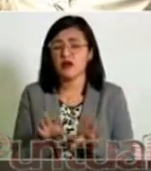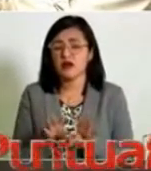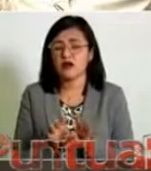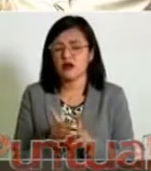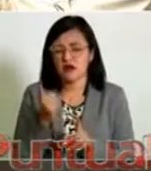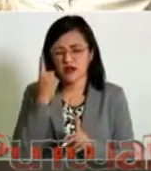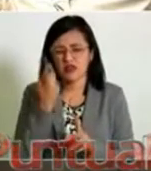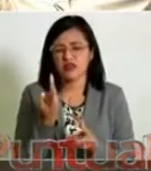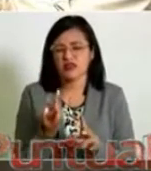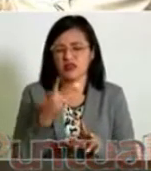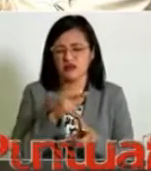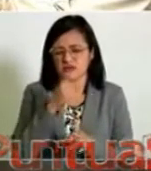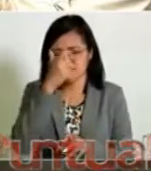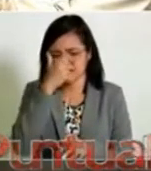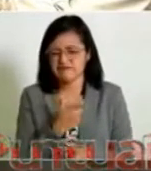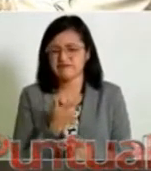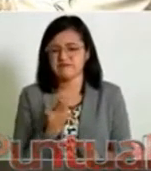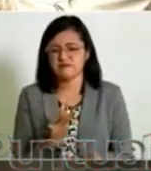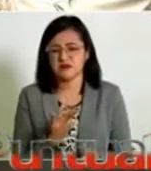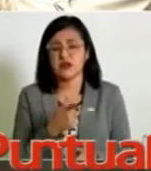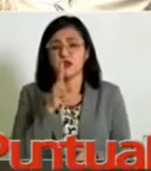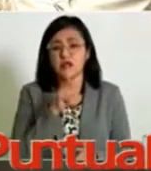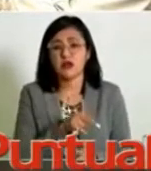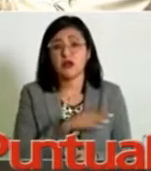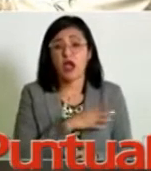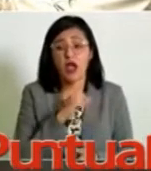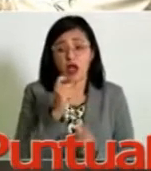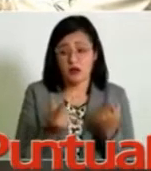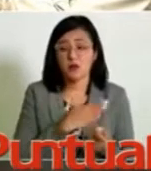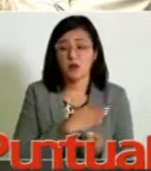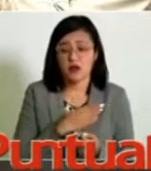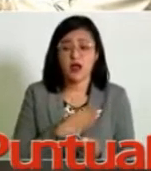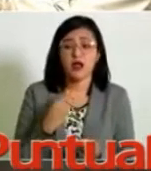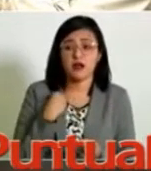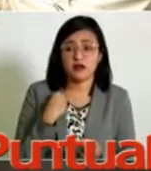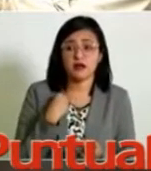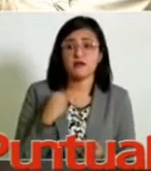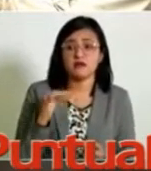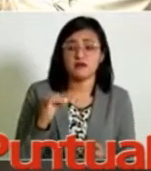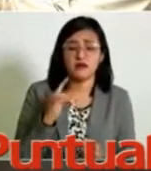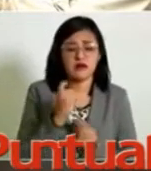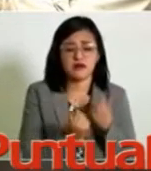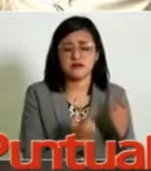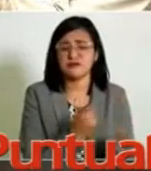a esa noble profesión del ejercicio